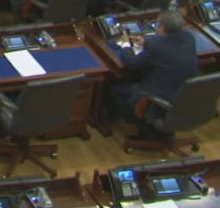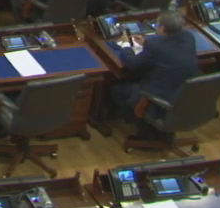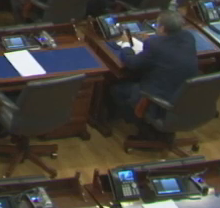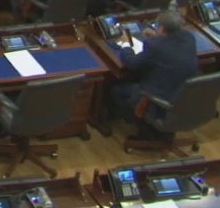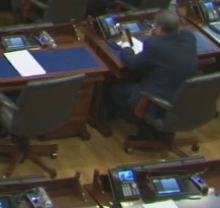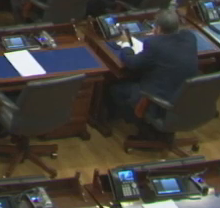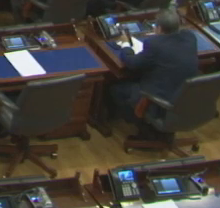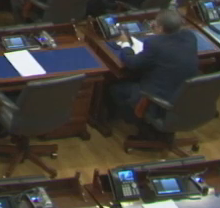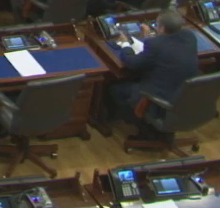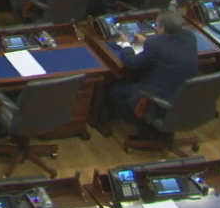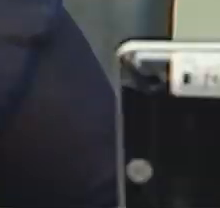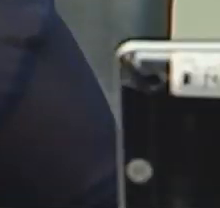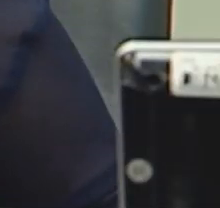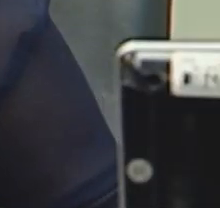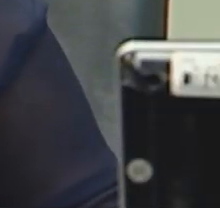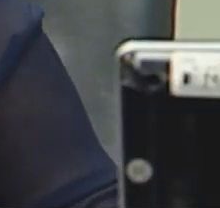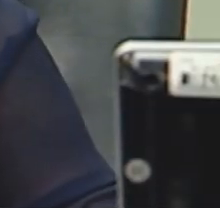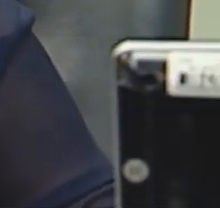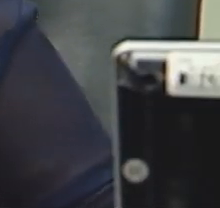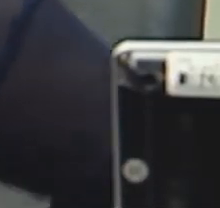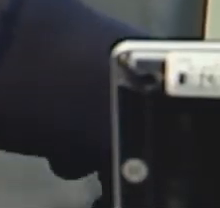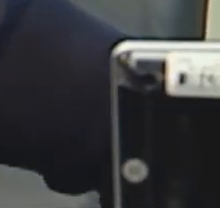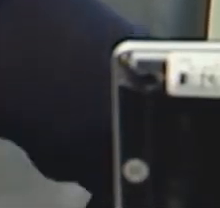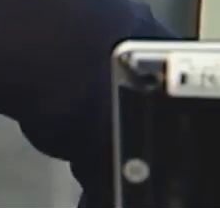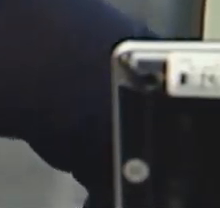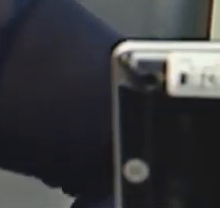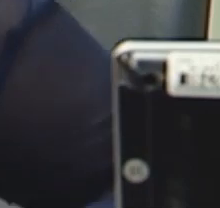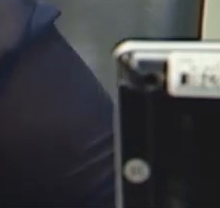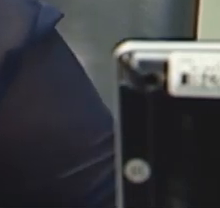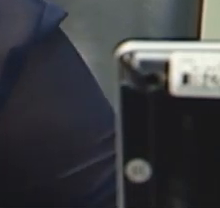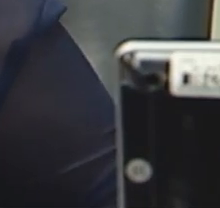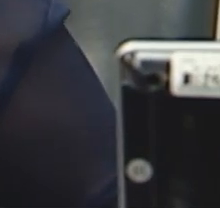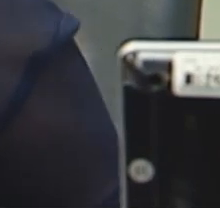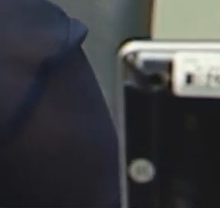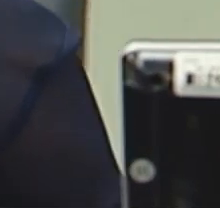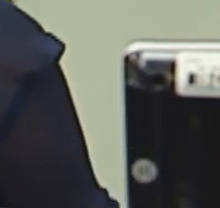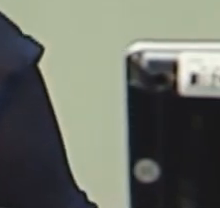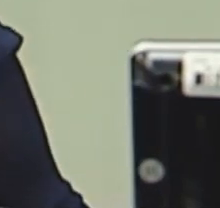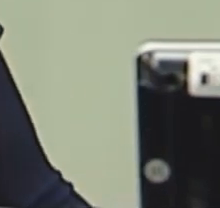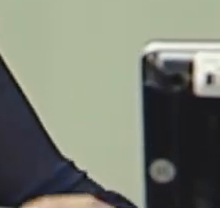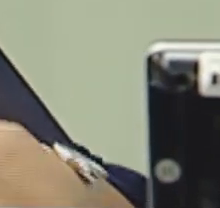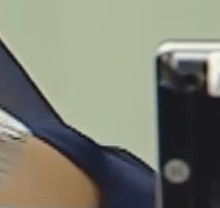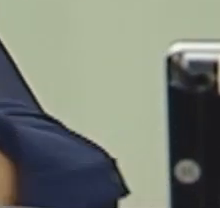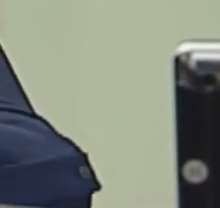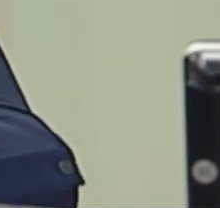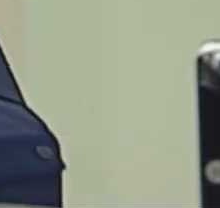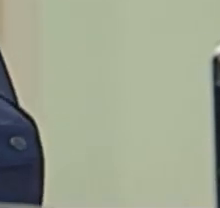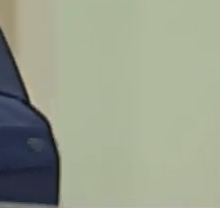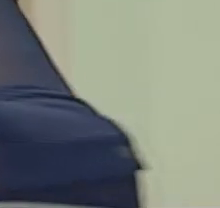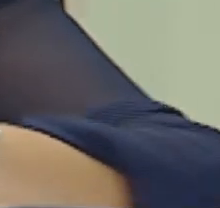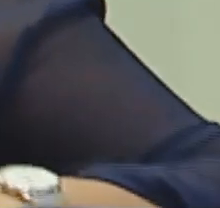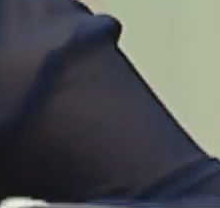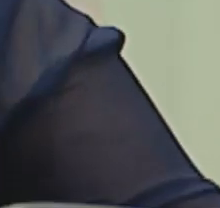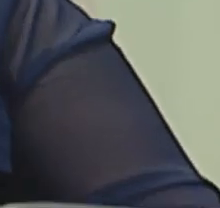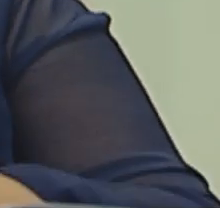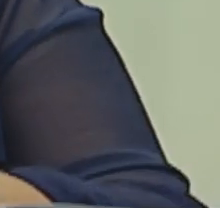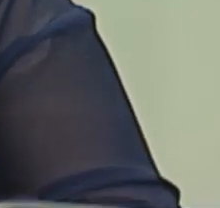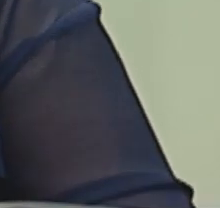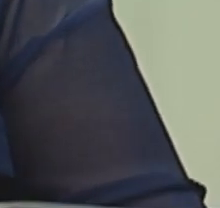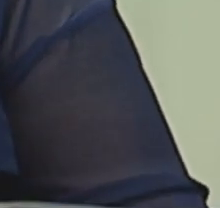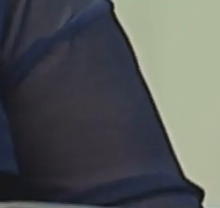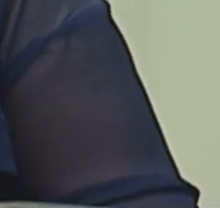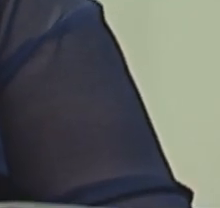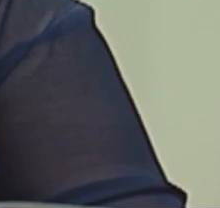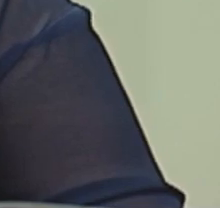Con mucho gusto, presidente. 6-2020, inconstitucionalidad. Sala de lo Constitucional de la Corte Suprema de